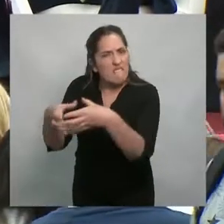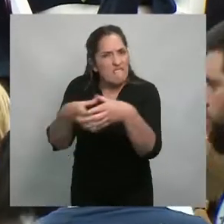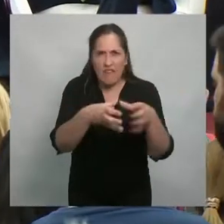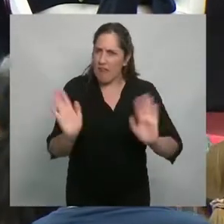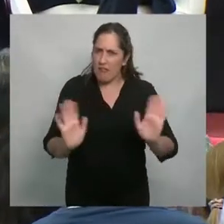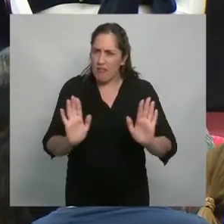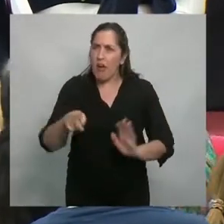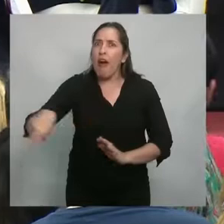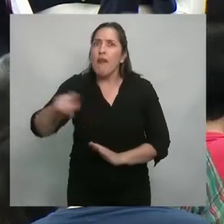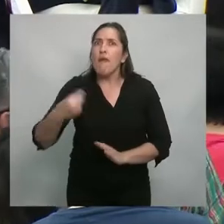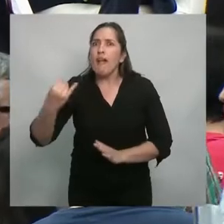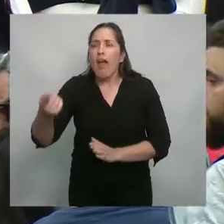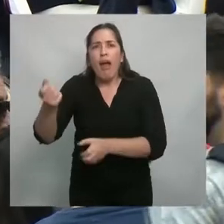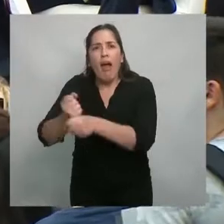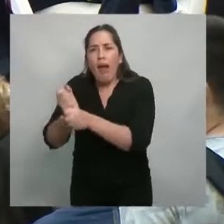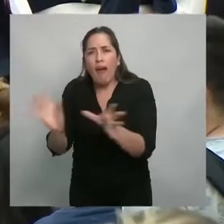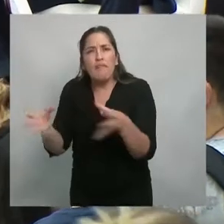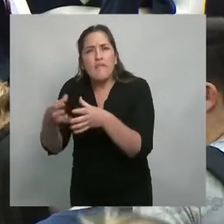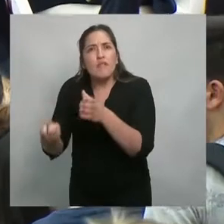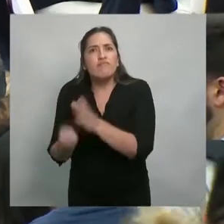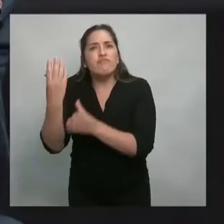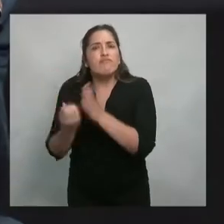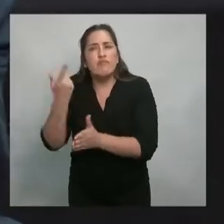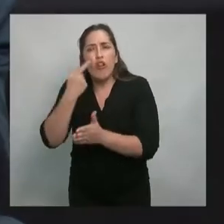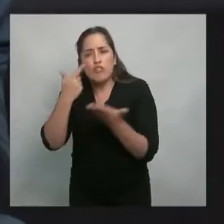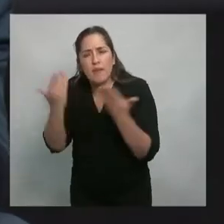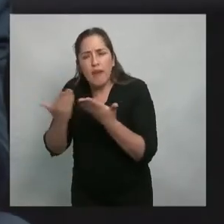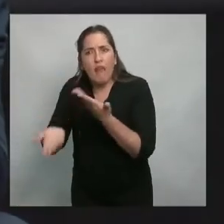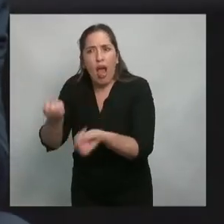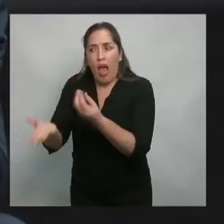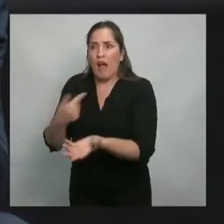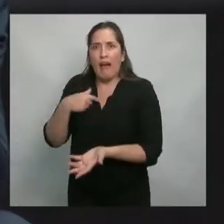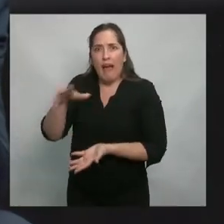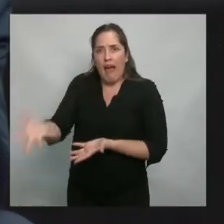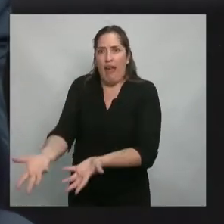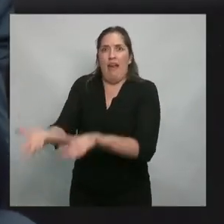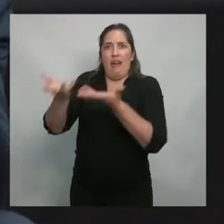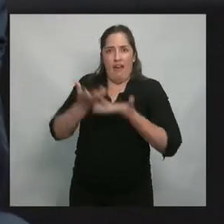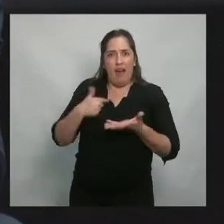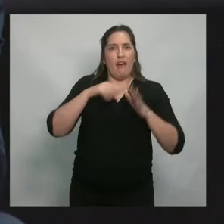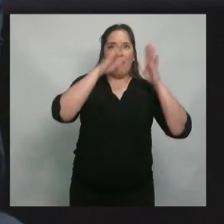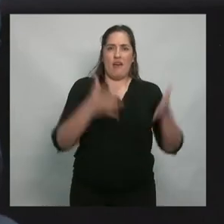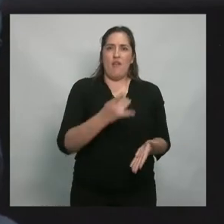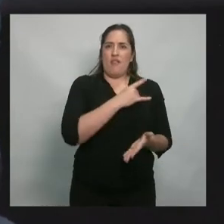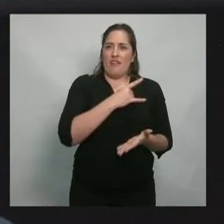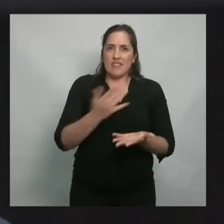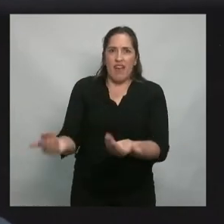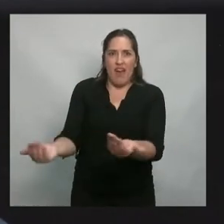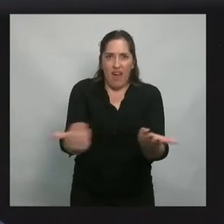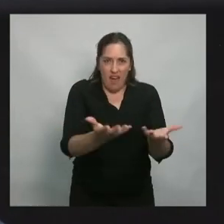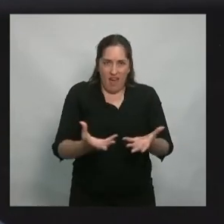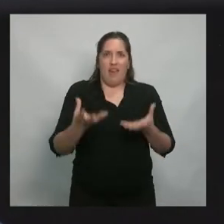los activistas producen saberes que necesitamos incorporar en la academia. Y este año, en el mes de